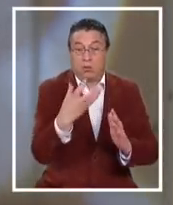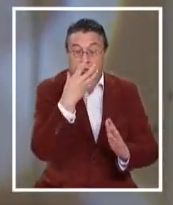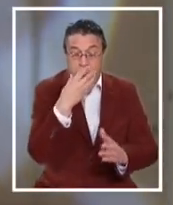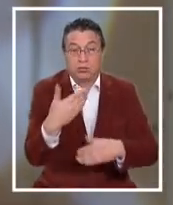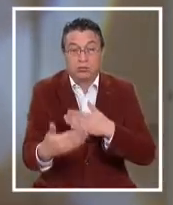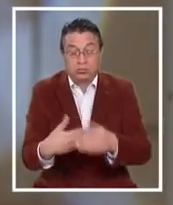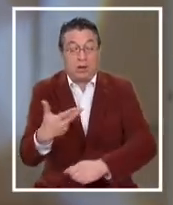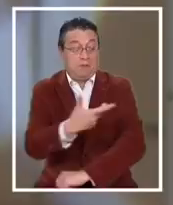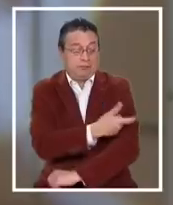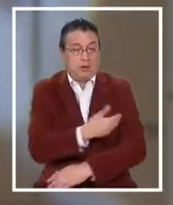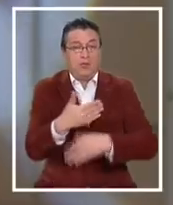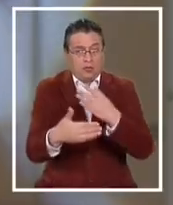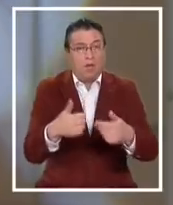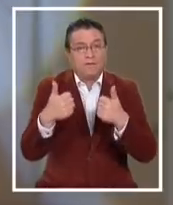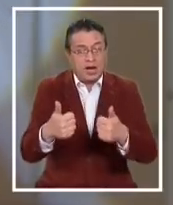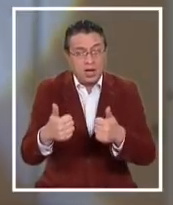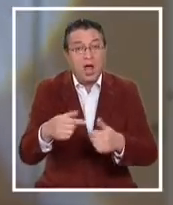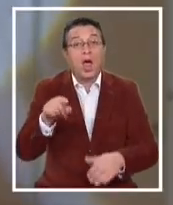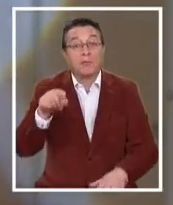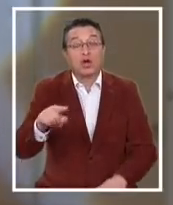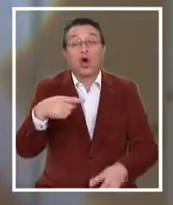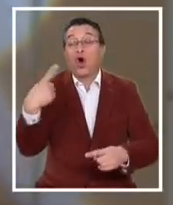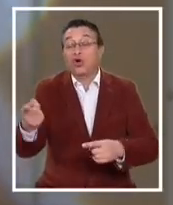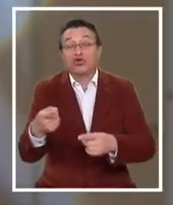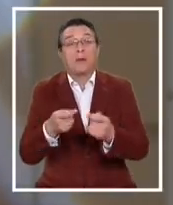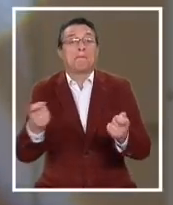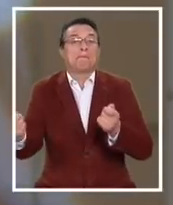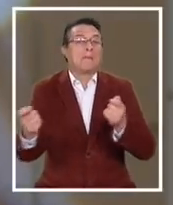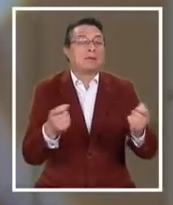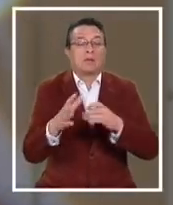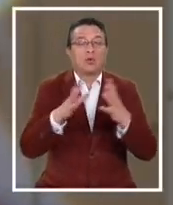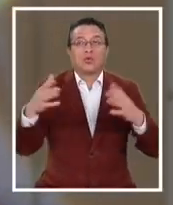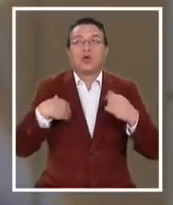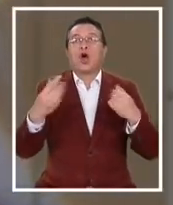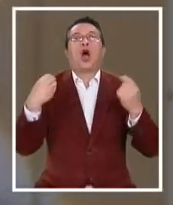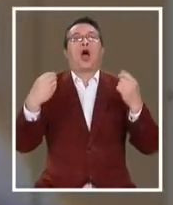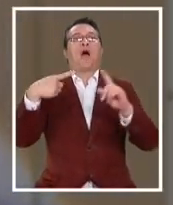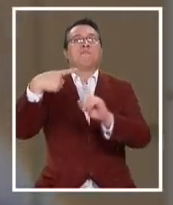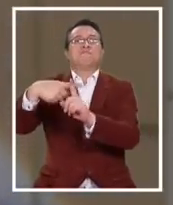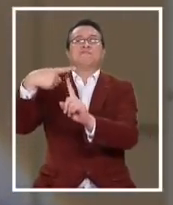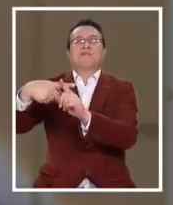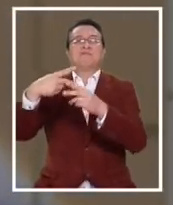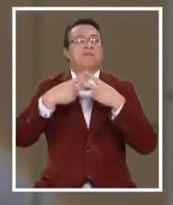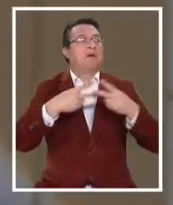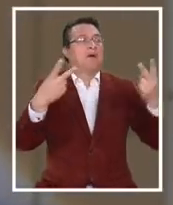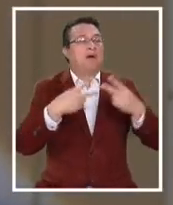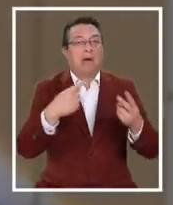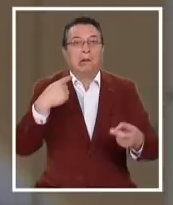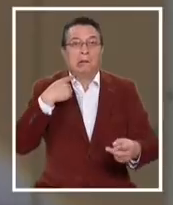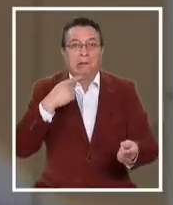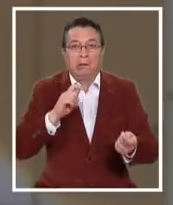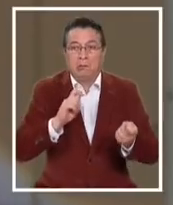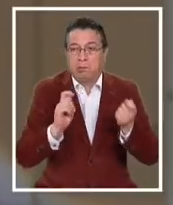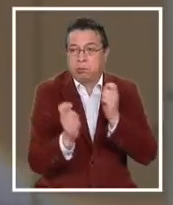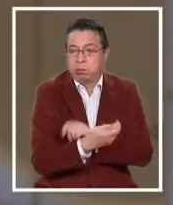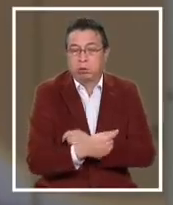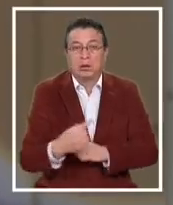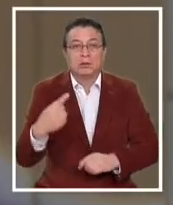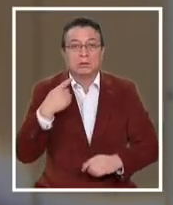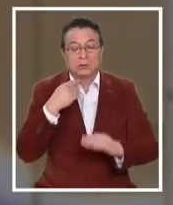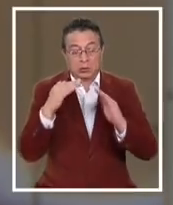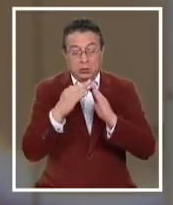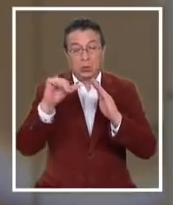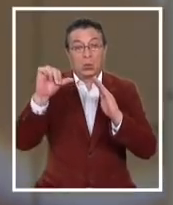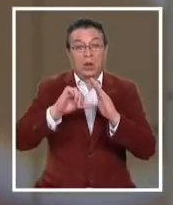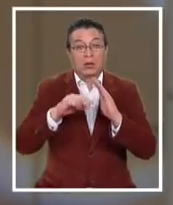los procesos de vacunación, este gobierno ha tenido un muy mal manejo y ha pecado de exitismo y ha terminado transformando las